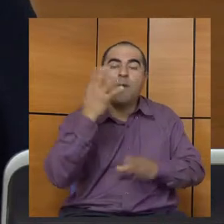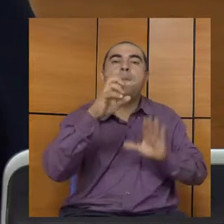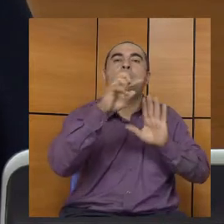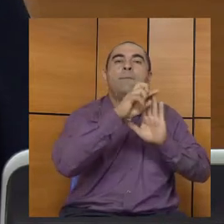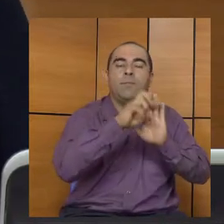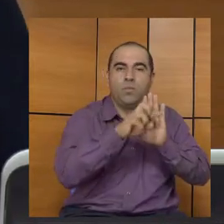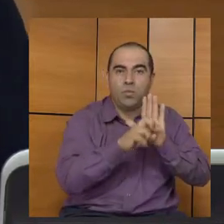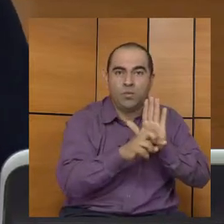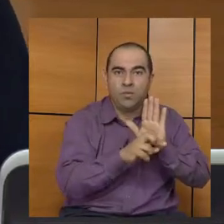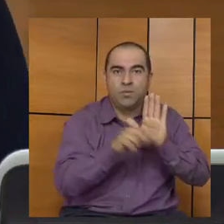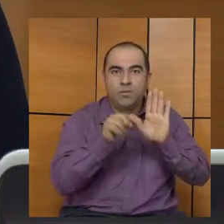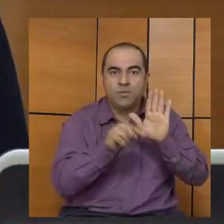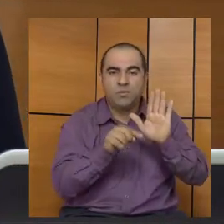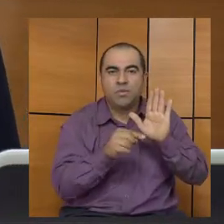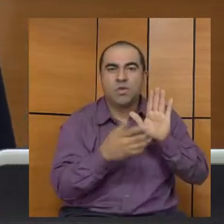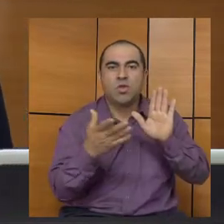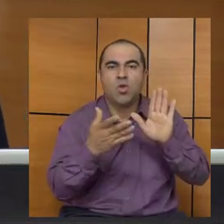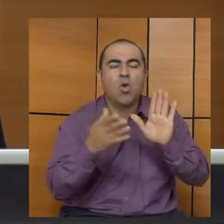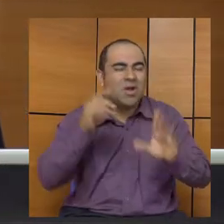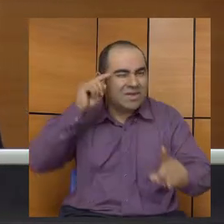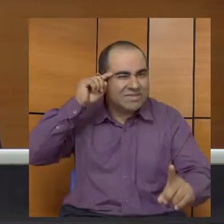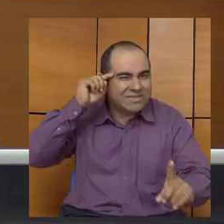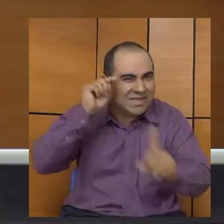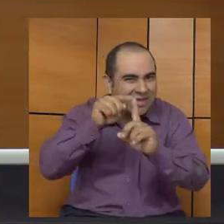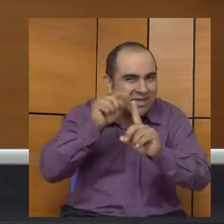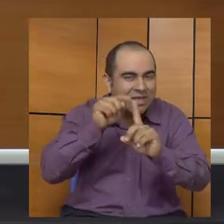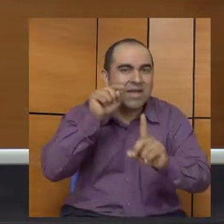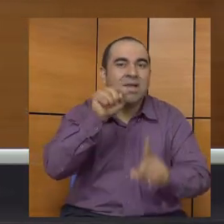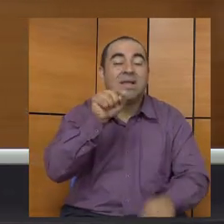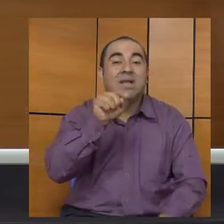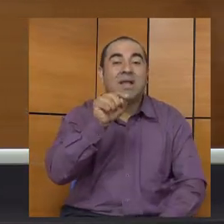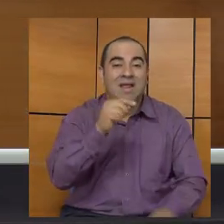proyecto donde ya nos centramos precisamente